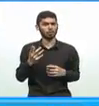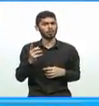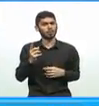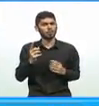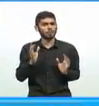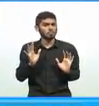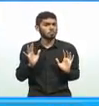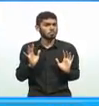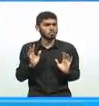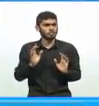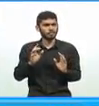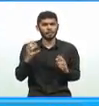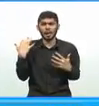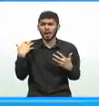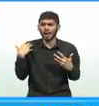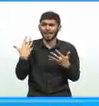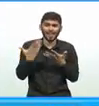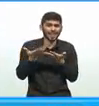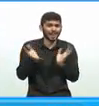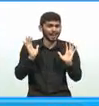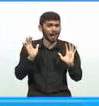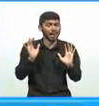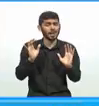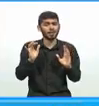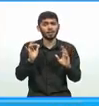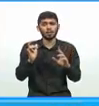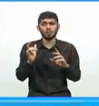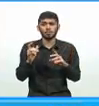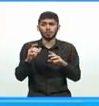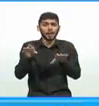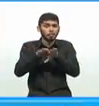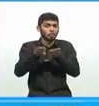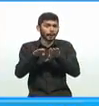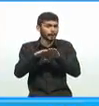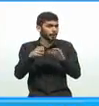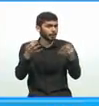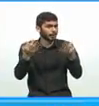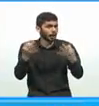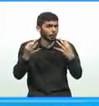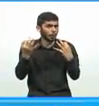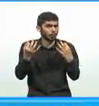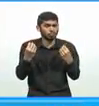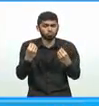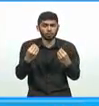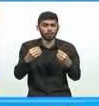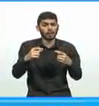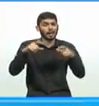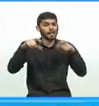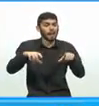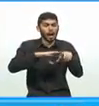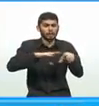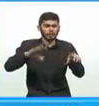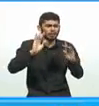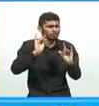bueno en líneas generales el empate es valioso por por el rival porque Jugamos en una cancha muy muy